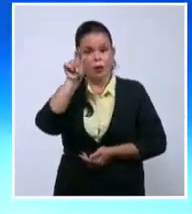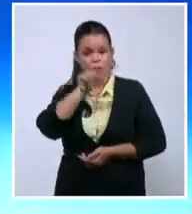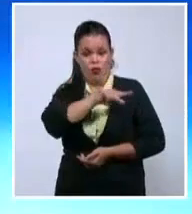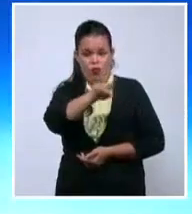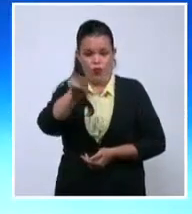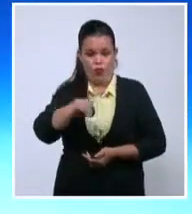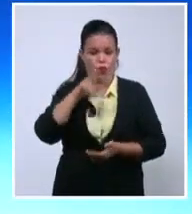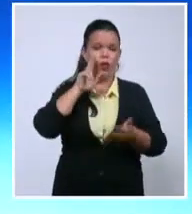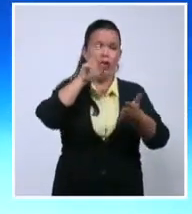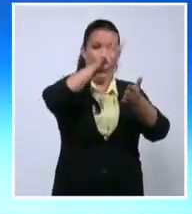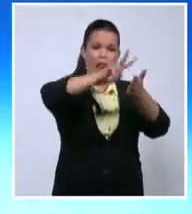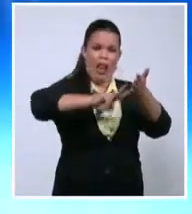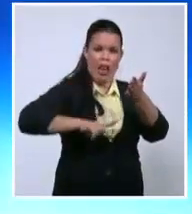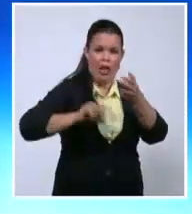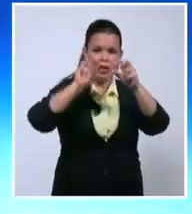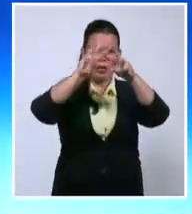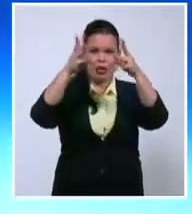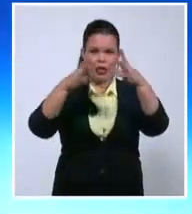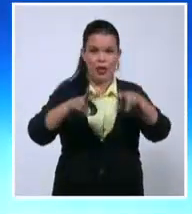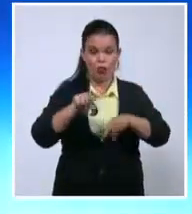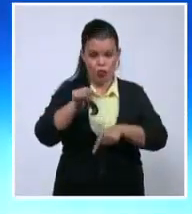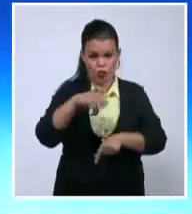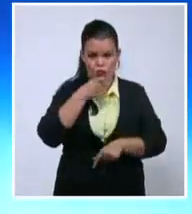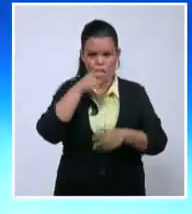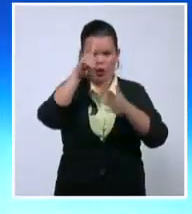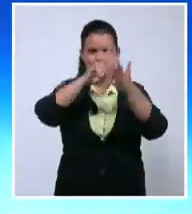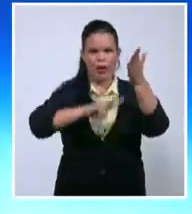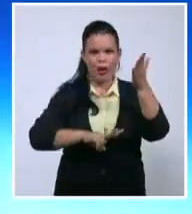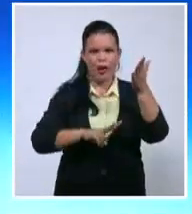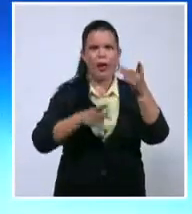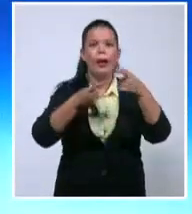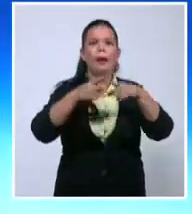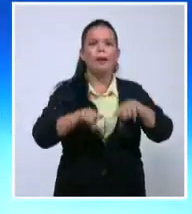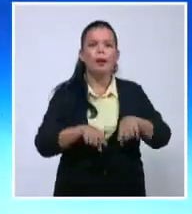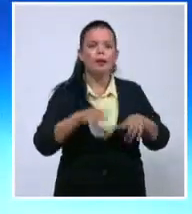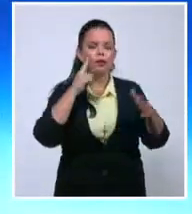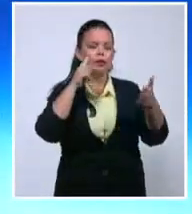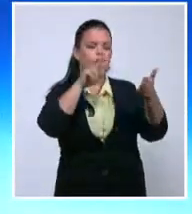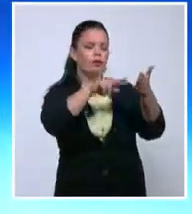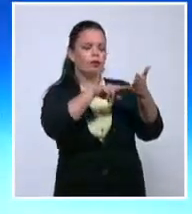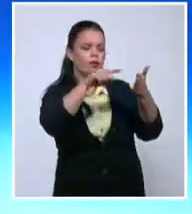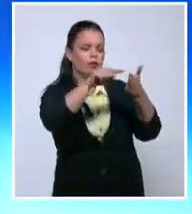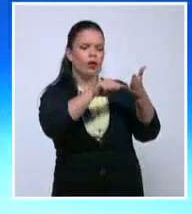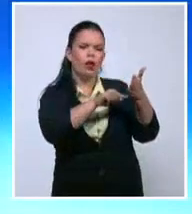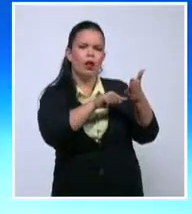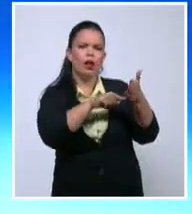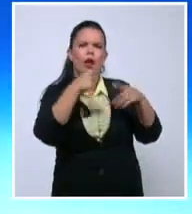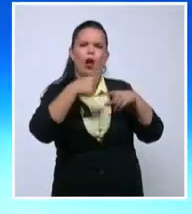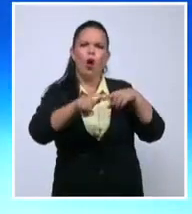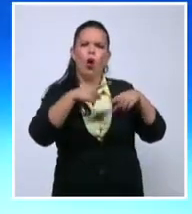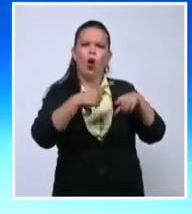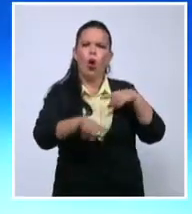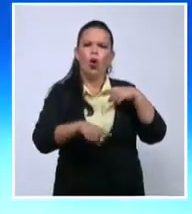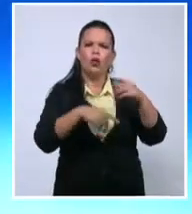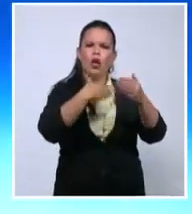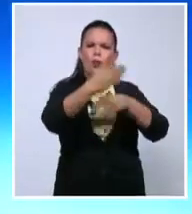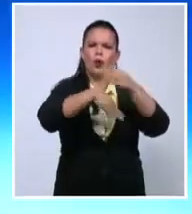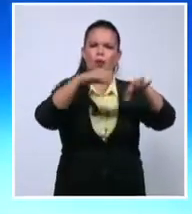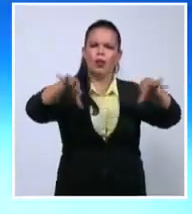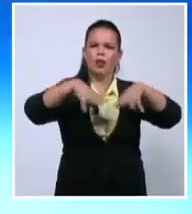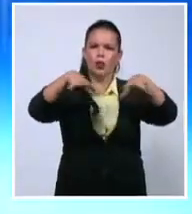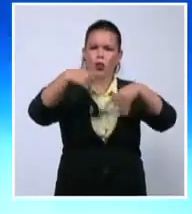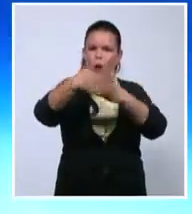primera sensación que quizás pueda tener es que efectivamente estamos en caos, en desobediencia, en las calles de Cuba, que el